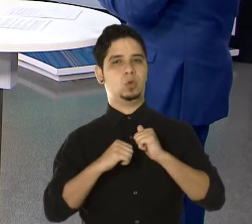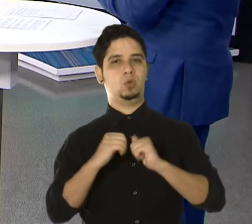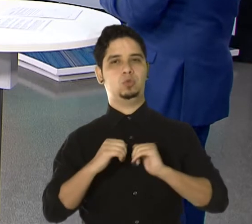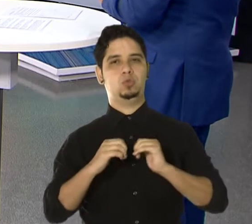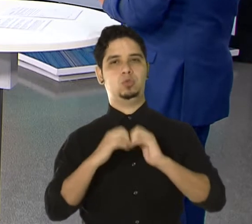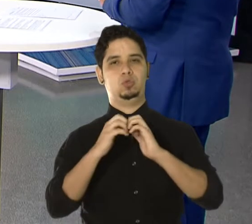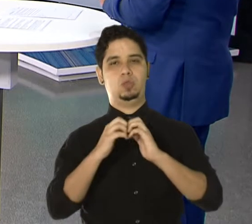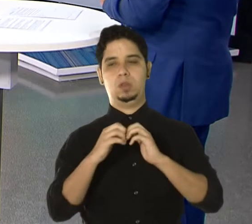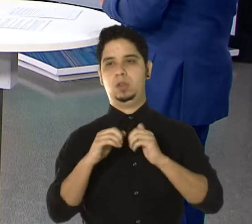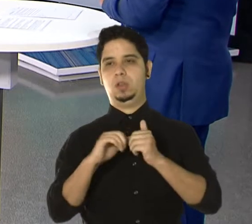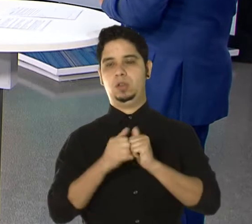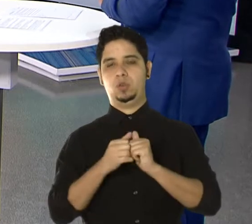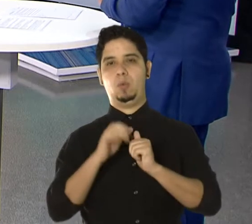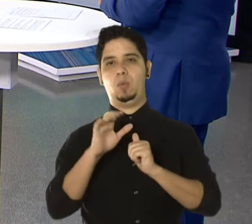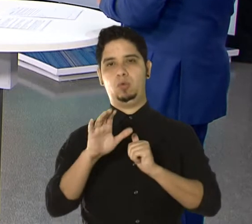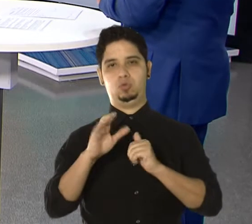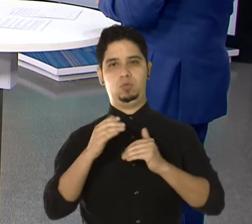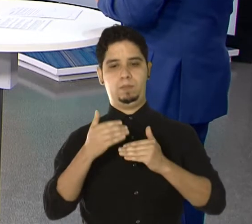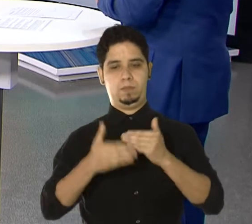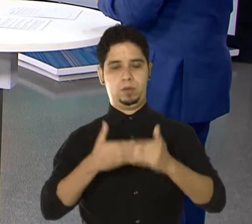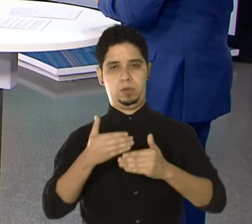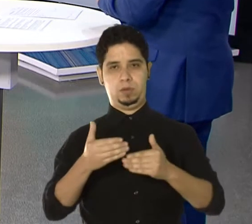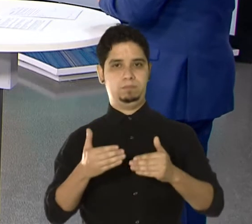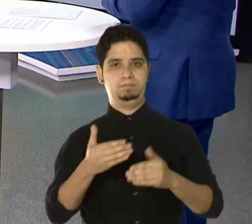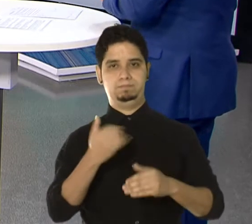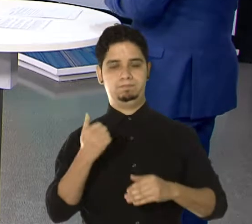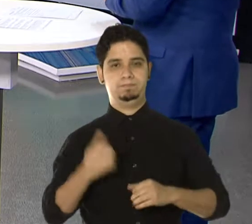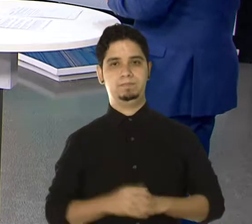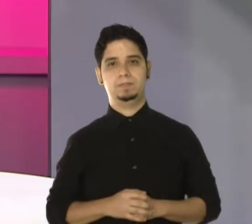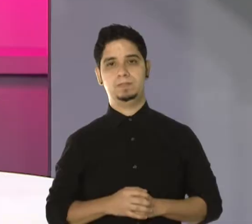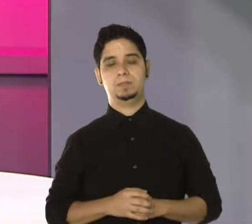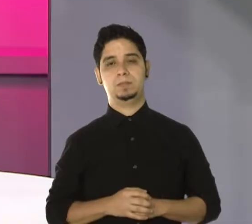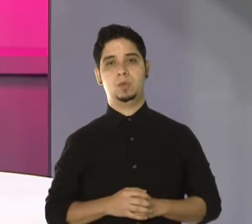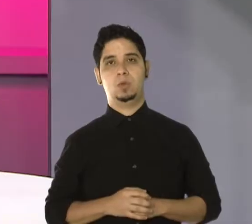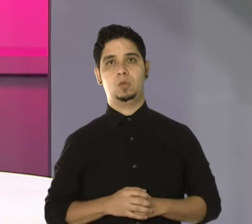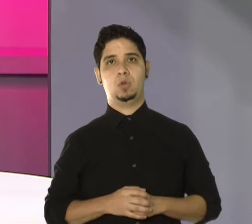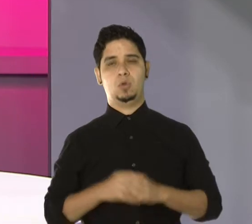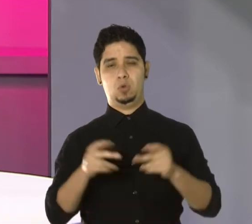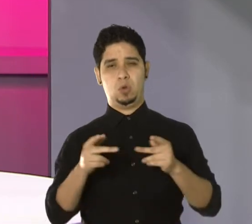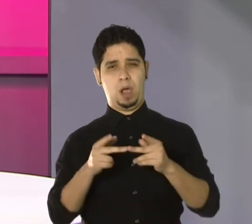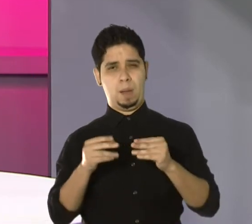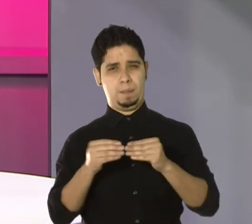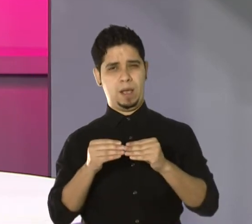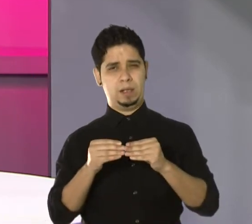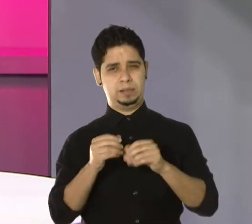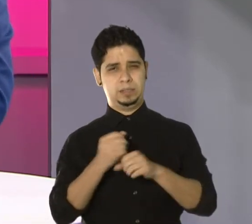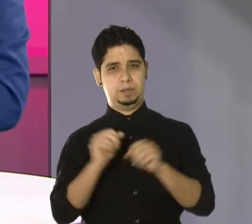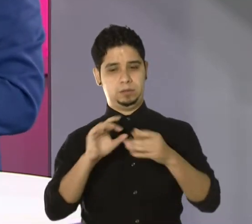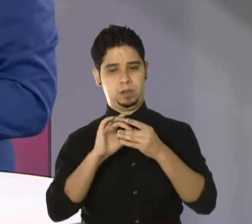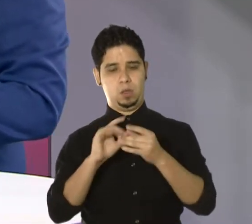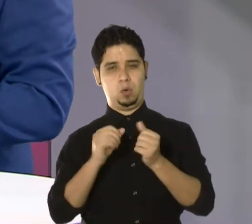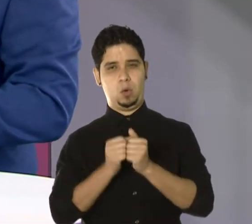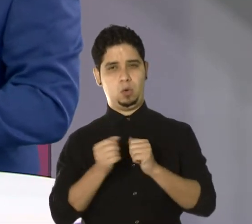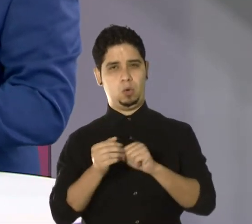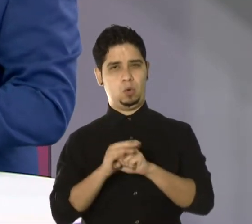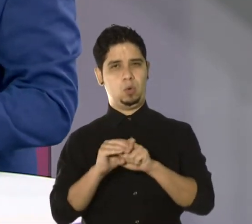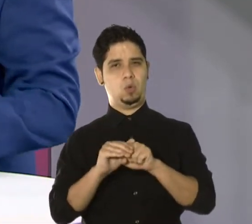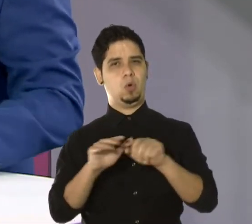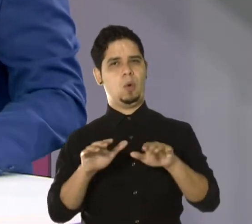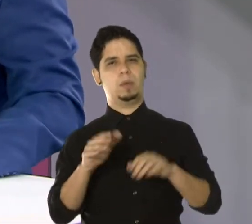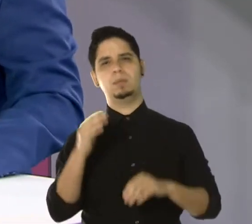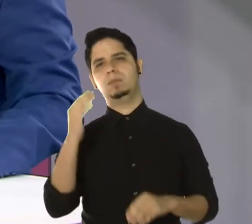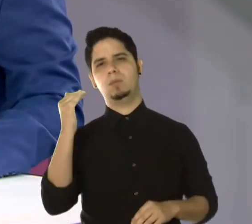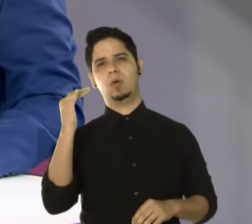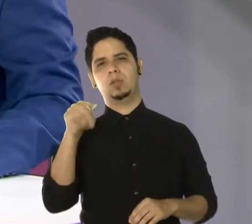y su efecto multiplicador es más grande también. Usted mencionó que uno de los sectores más seguros dentro de lo que es el COVID. ¿Por